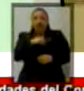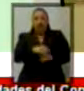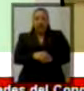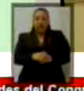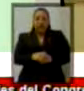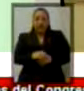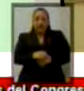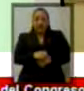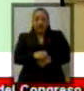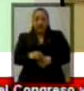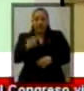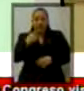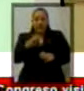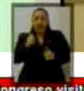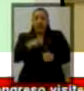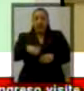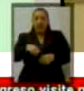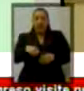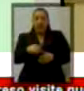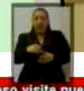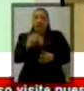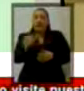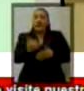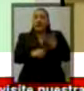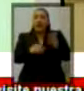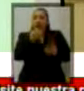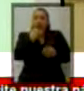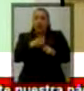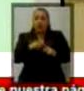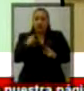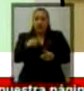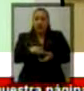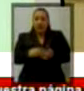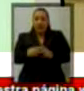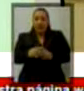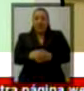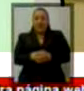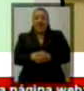repente no le hice bien la comida o qué habrá sucedido, pero en algo debo tener yo culpa, ¿no?